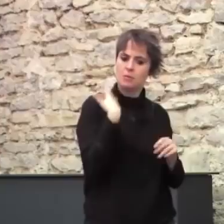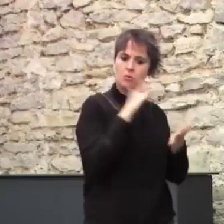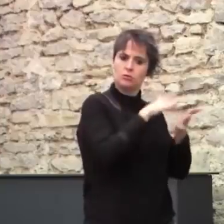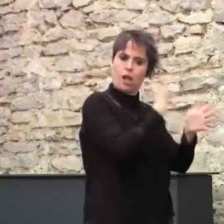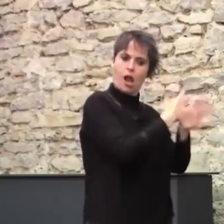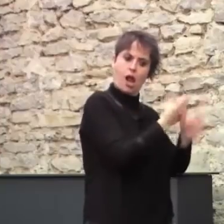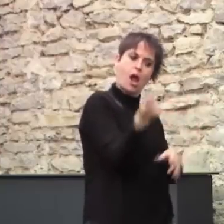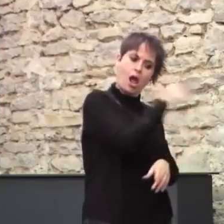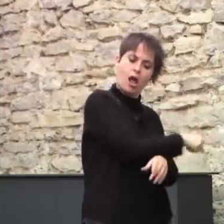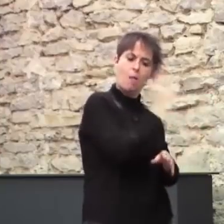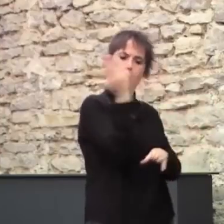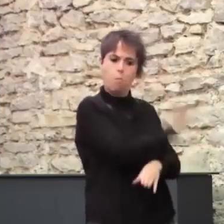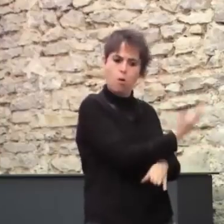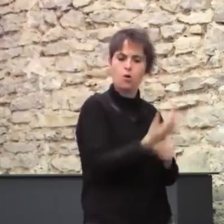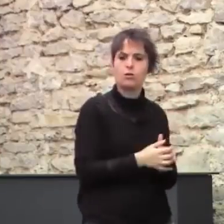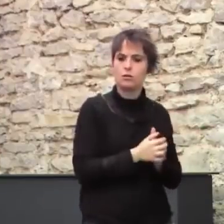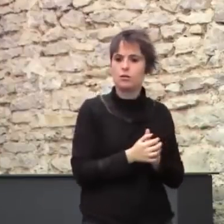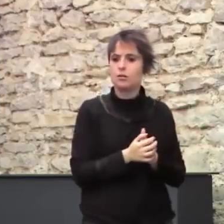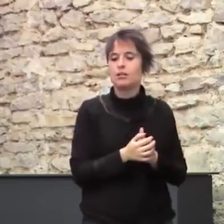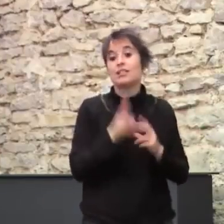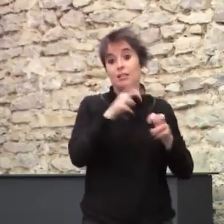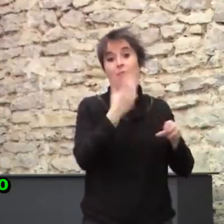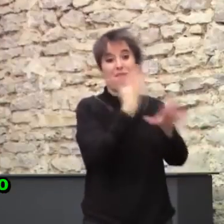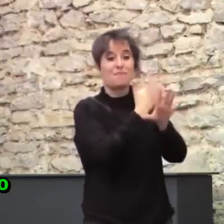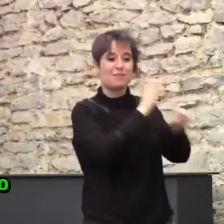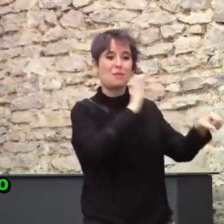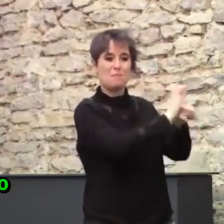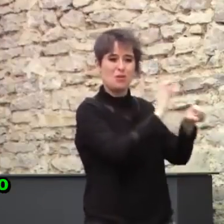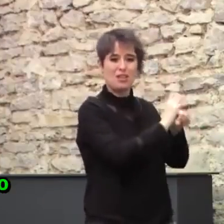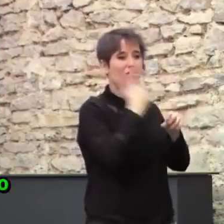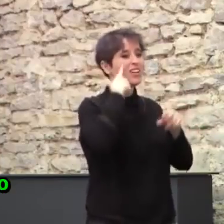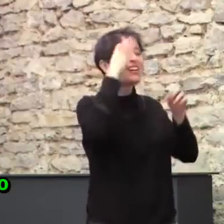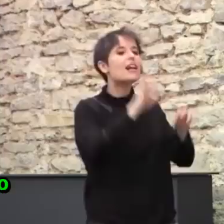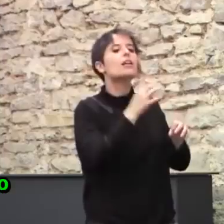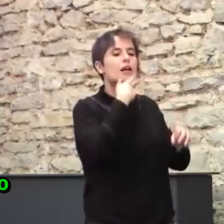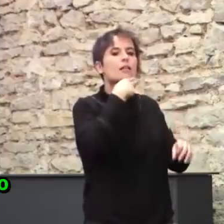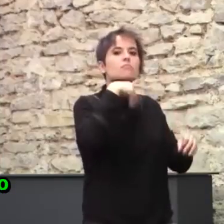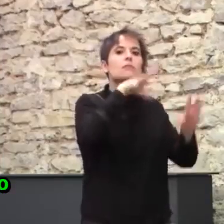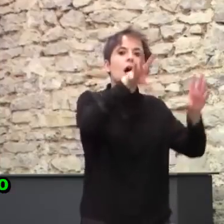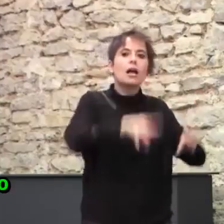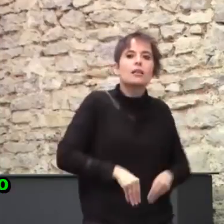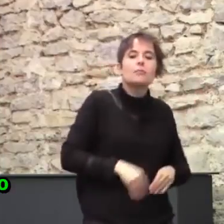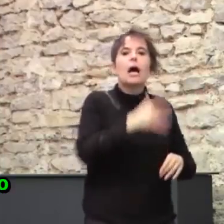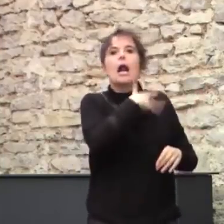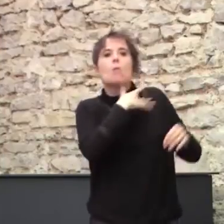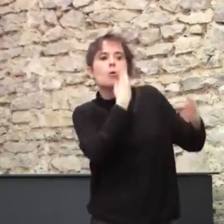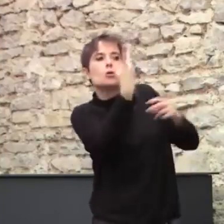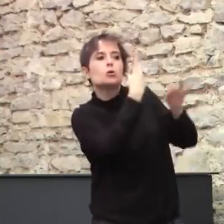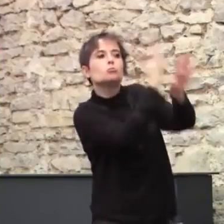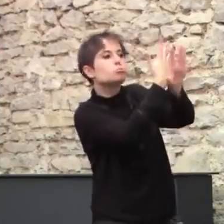copulado Zeus, que además muchas historias son historias de violación, no de relaciones de consentimiento entre Zeus y otra mujer,